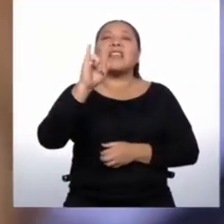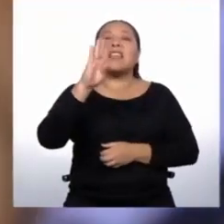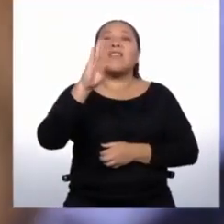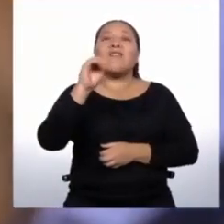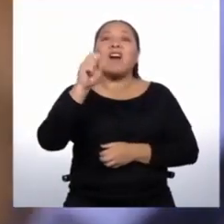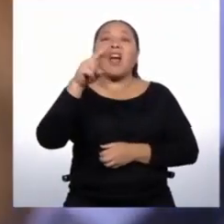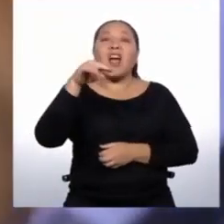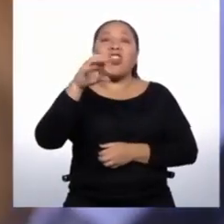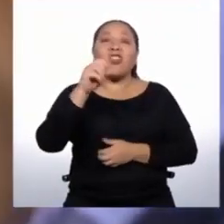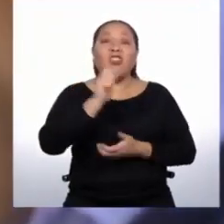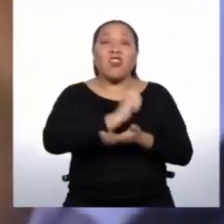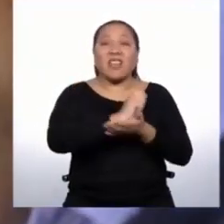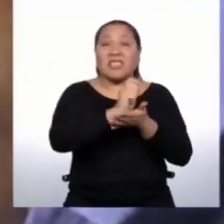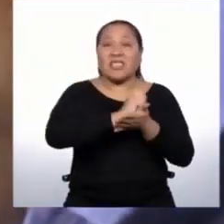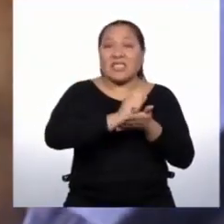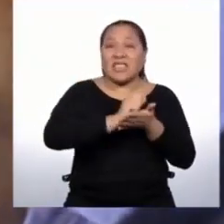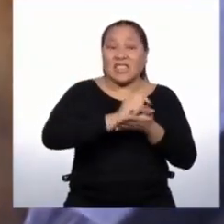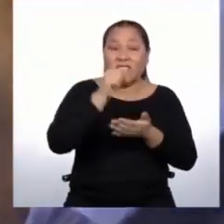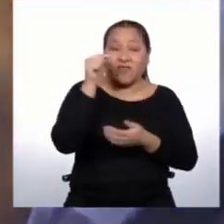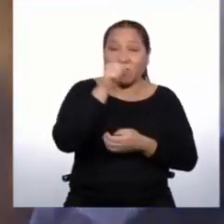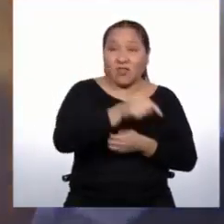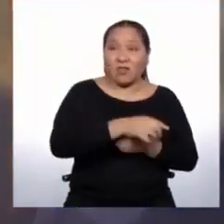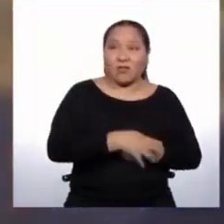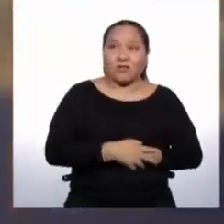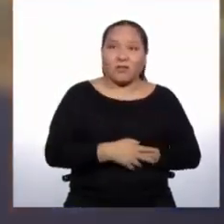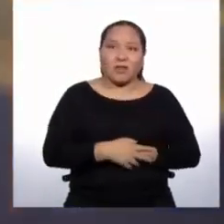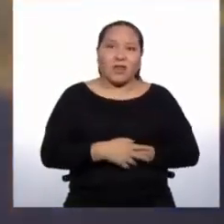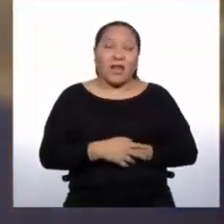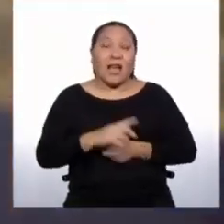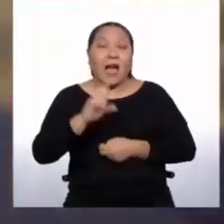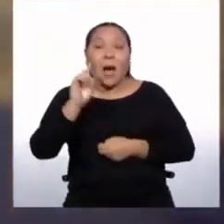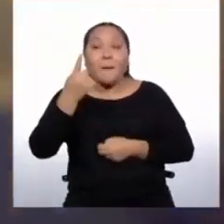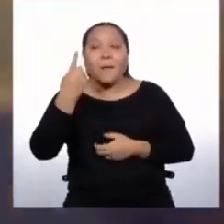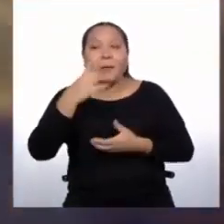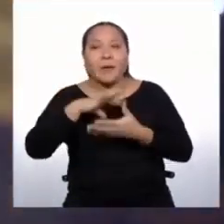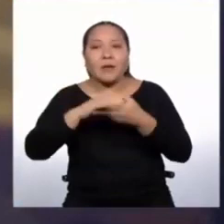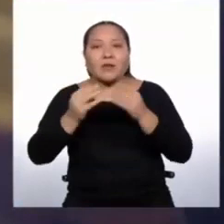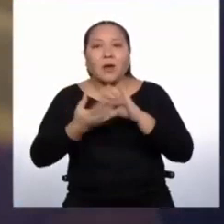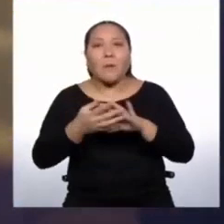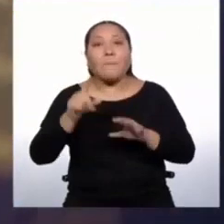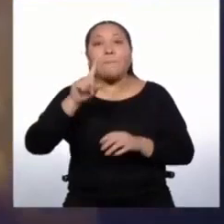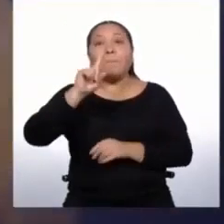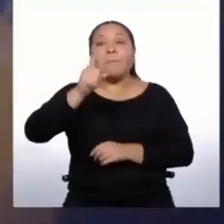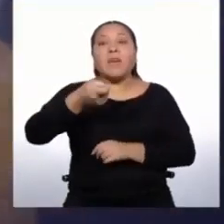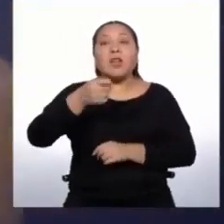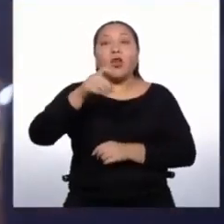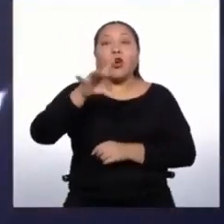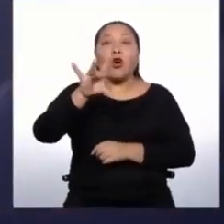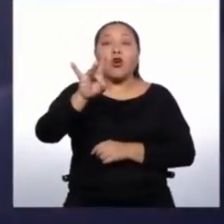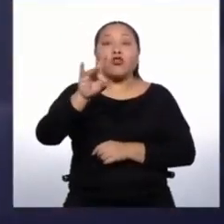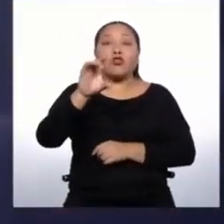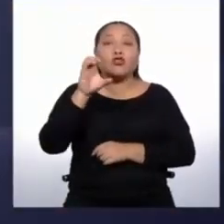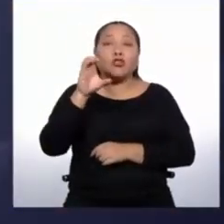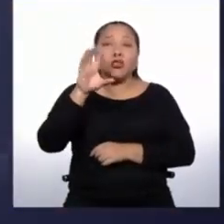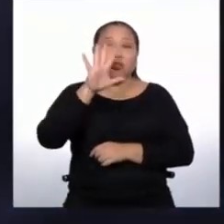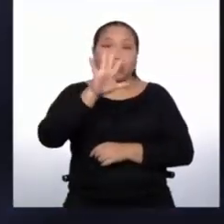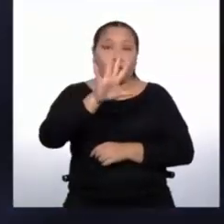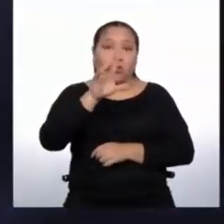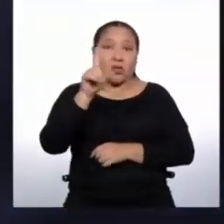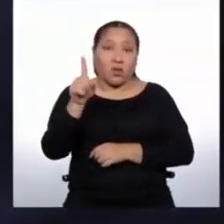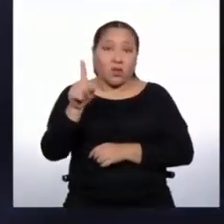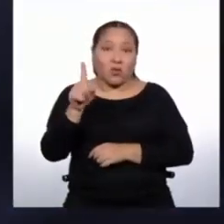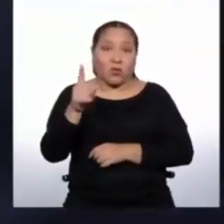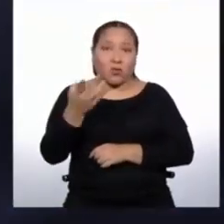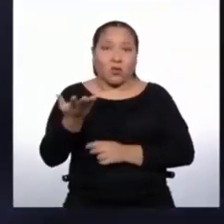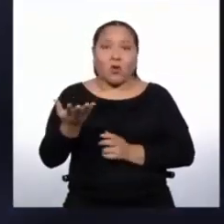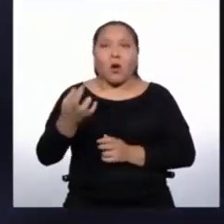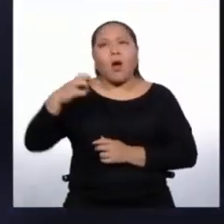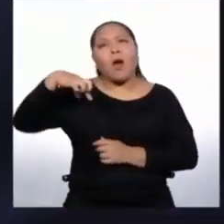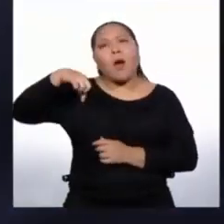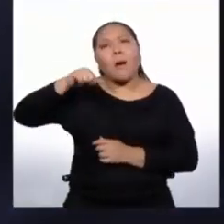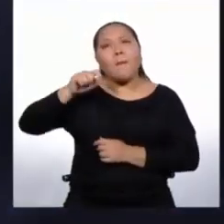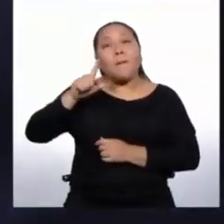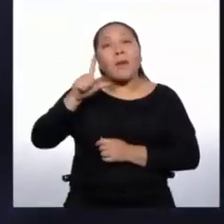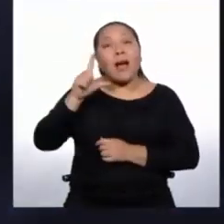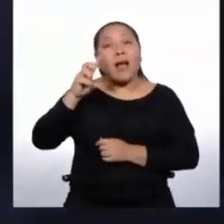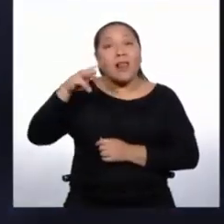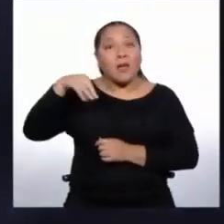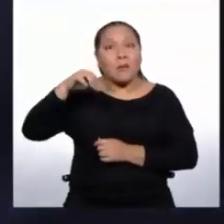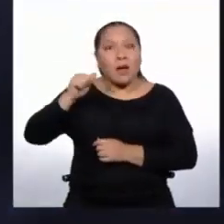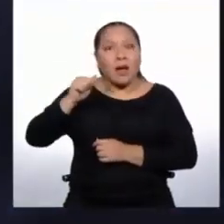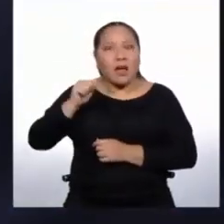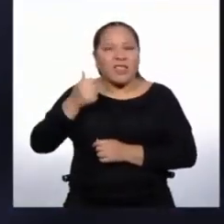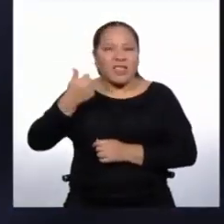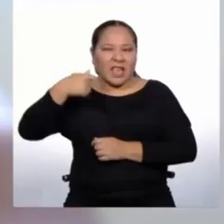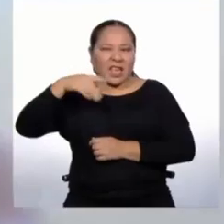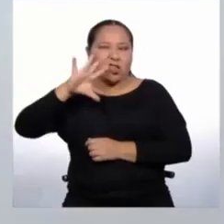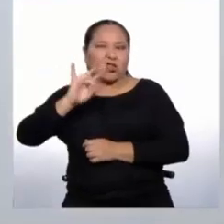La primera tradición data de 1851, cuando Palma tenía 18 años de